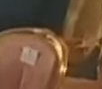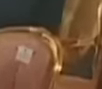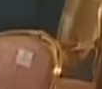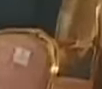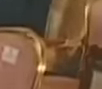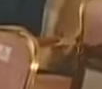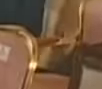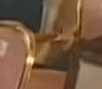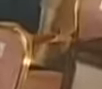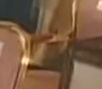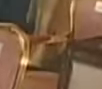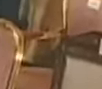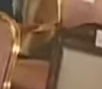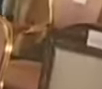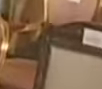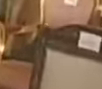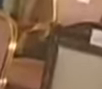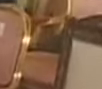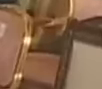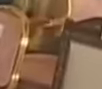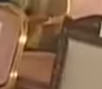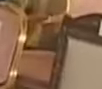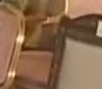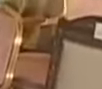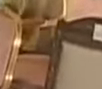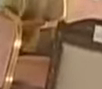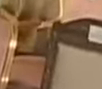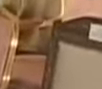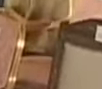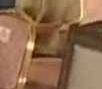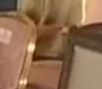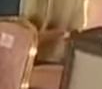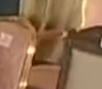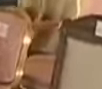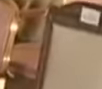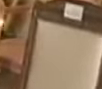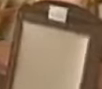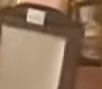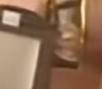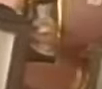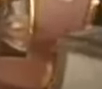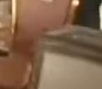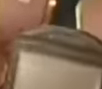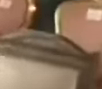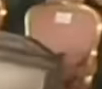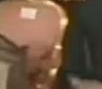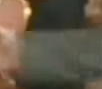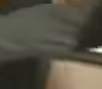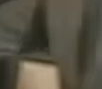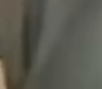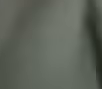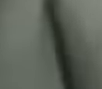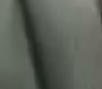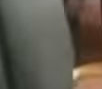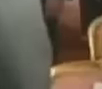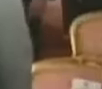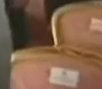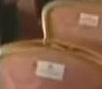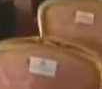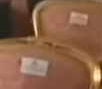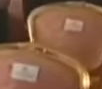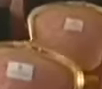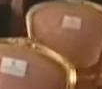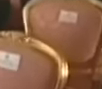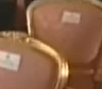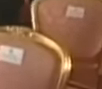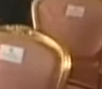está presente la presidenta del Tribunal Supremo de Justicia, vicepresidentes sectoriales, Fuerza Armada Nacional